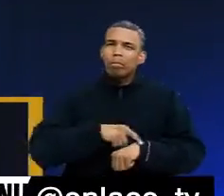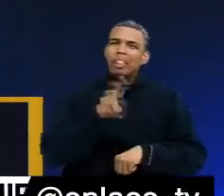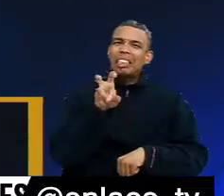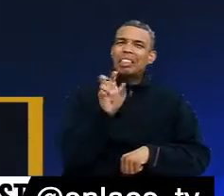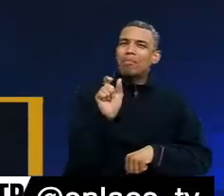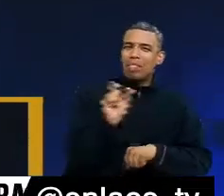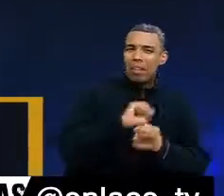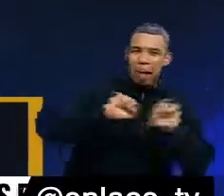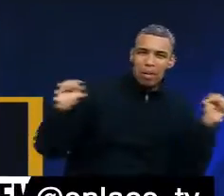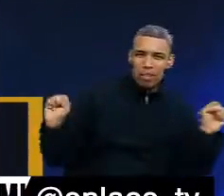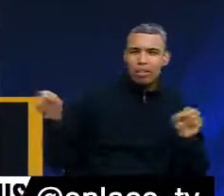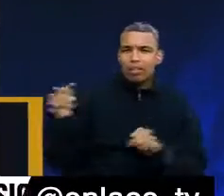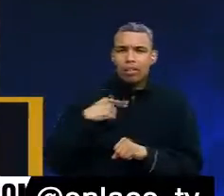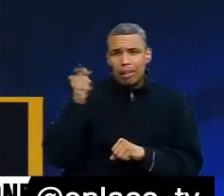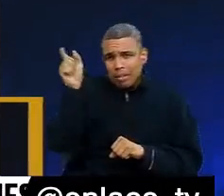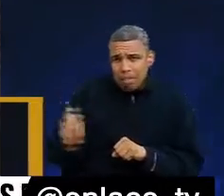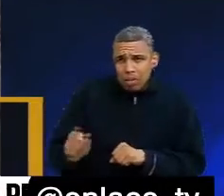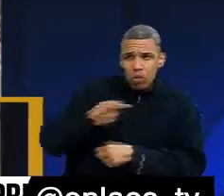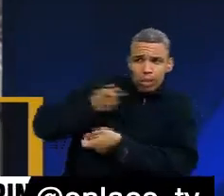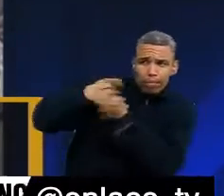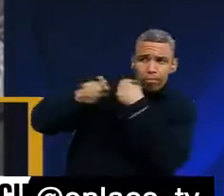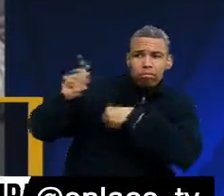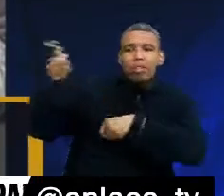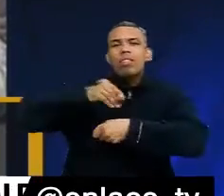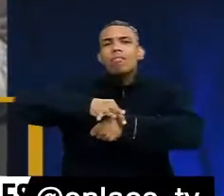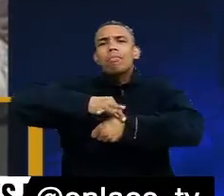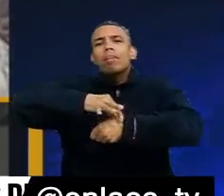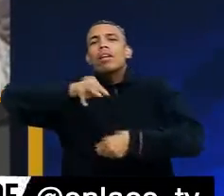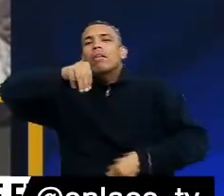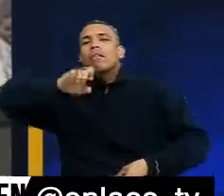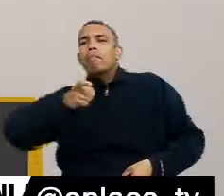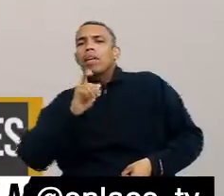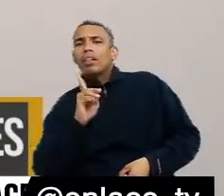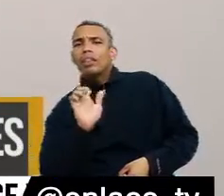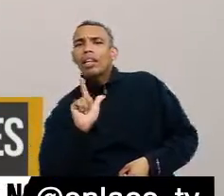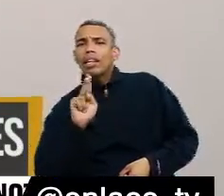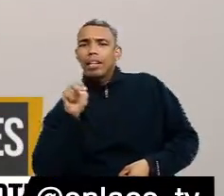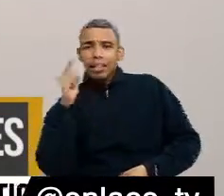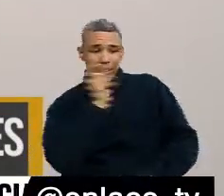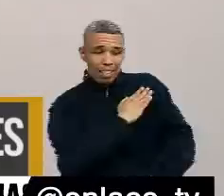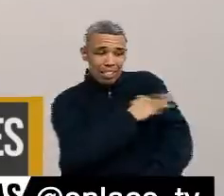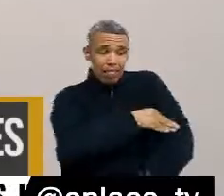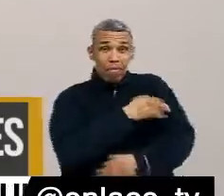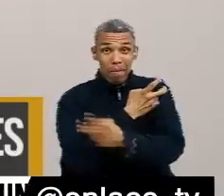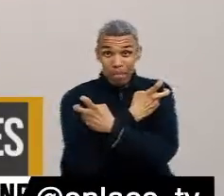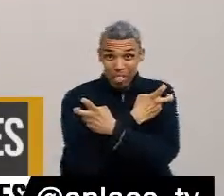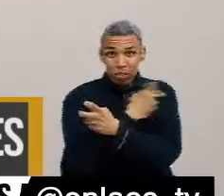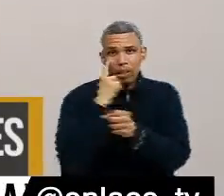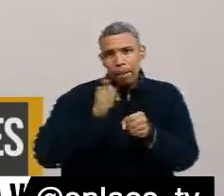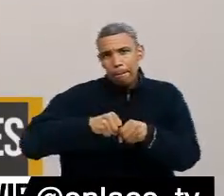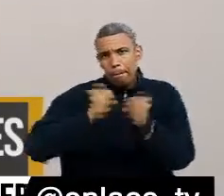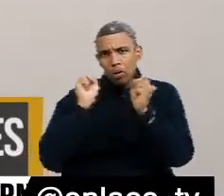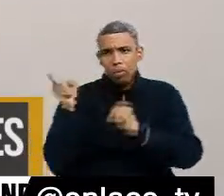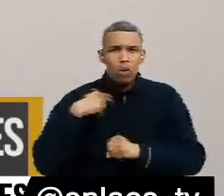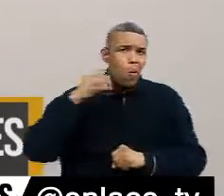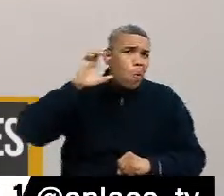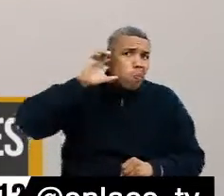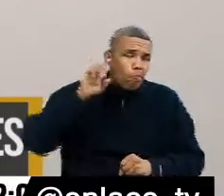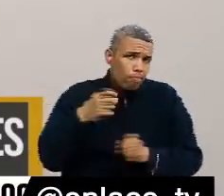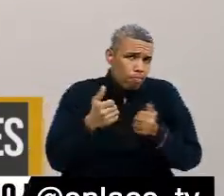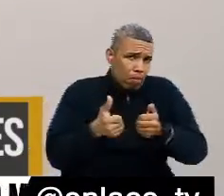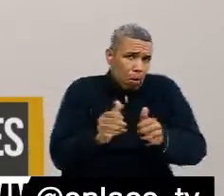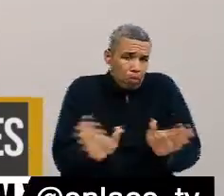trasladado a la clínica Magdalena, donde se recupera de una fractura en su brazo izquierdo. Sábado tuvimos un accidente bastante serio en